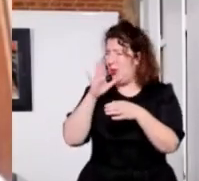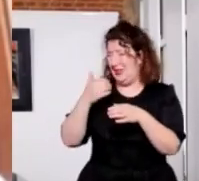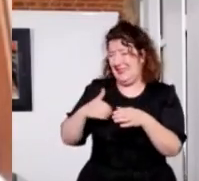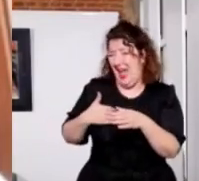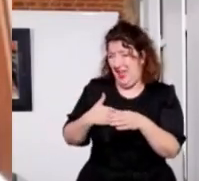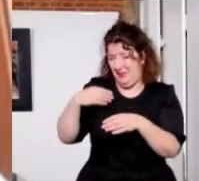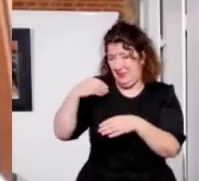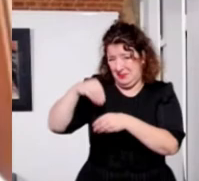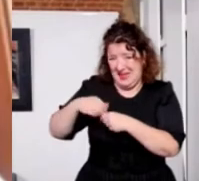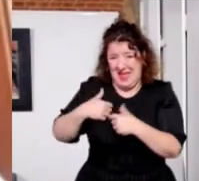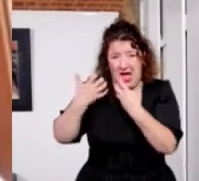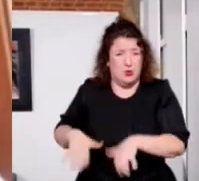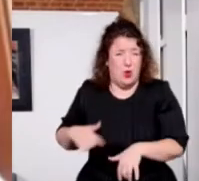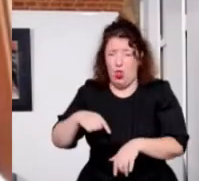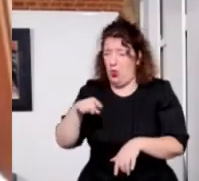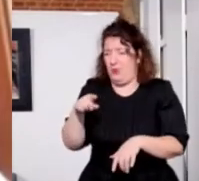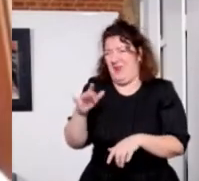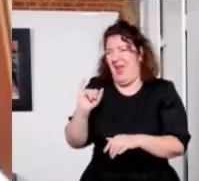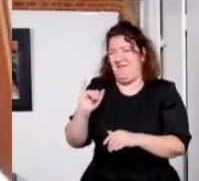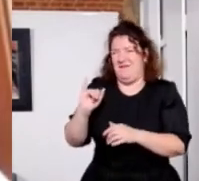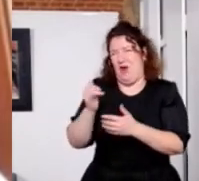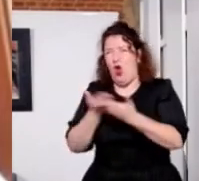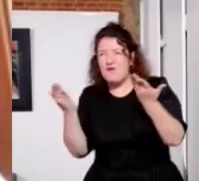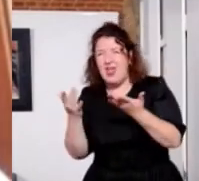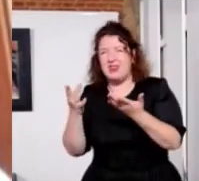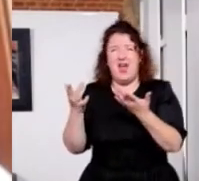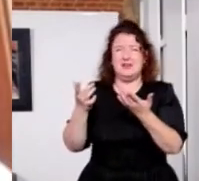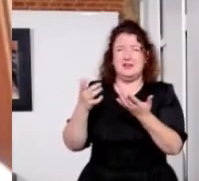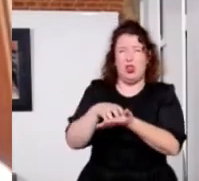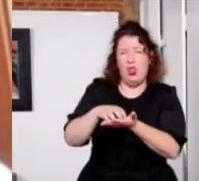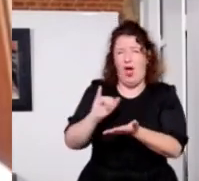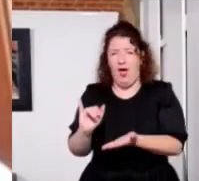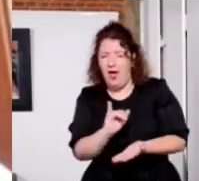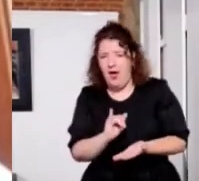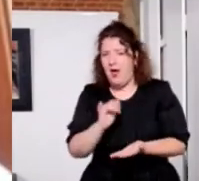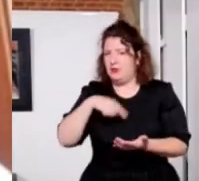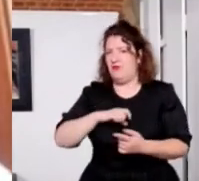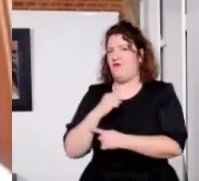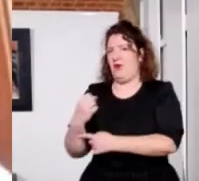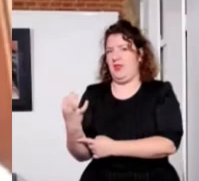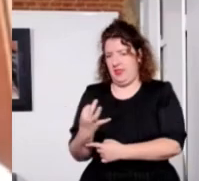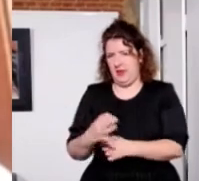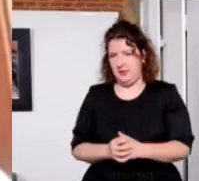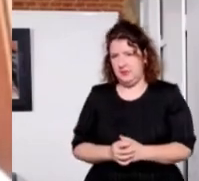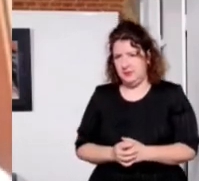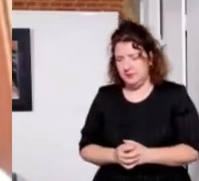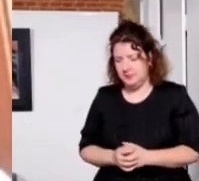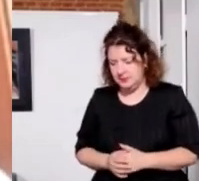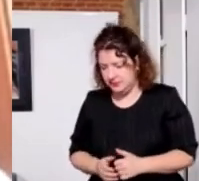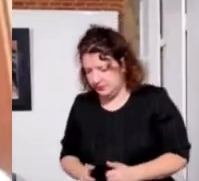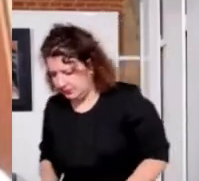precisamente en sus alianzas y en sus confianzas. La idea, por tanto, es que saber es poder,